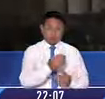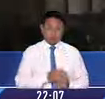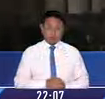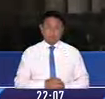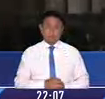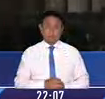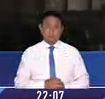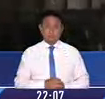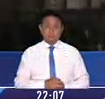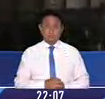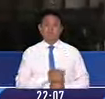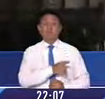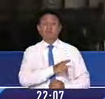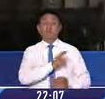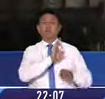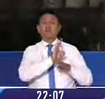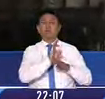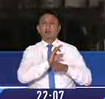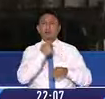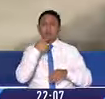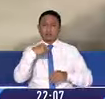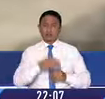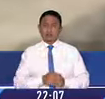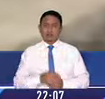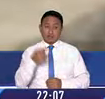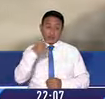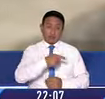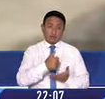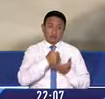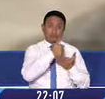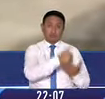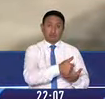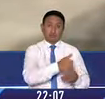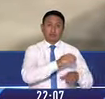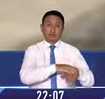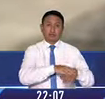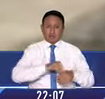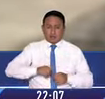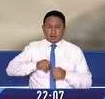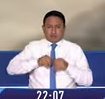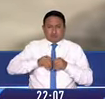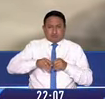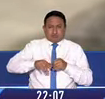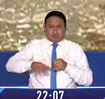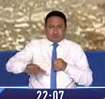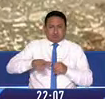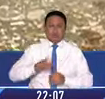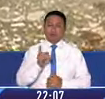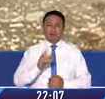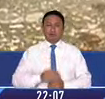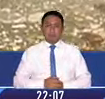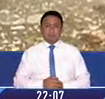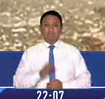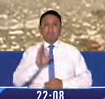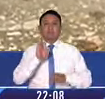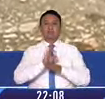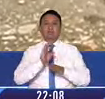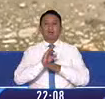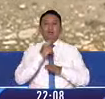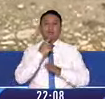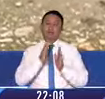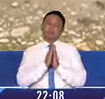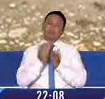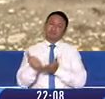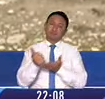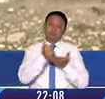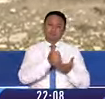Según expresaron, el joven recibió atención médica, esto para evitar que se complicara el cuadro. Los testigos pidieron mayor